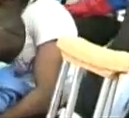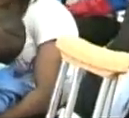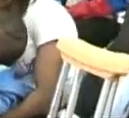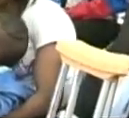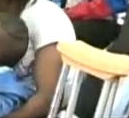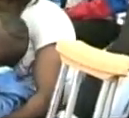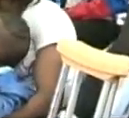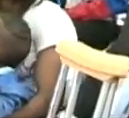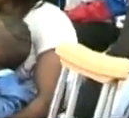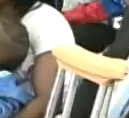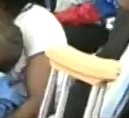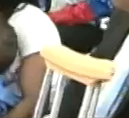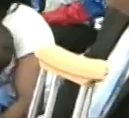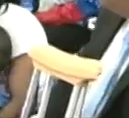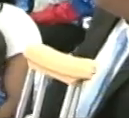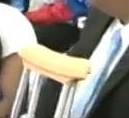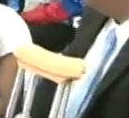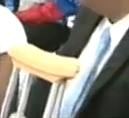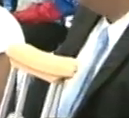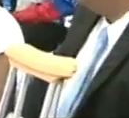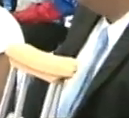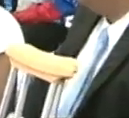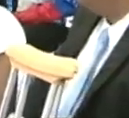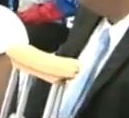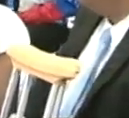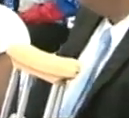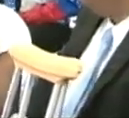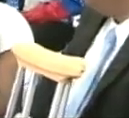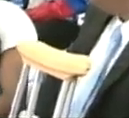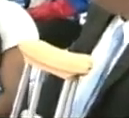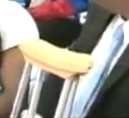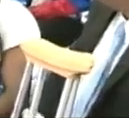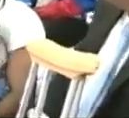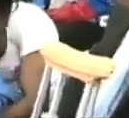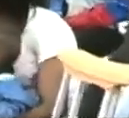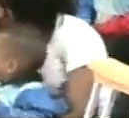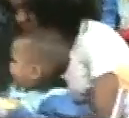mejor. ¿Oíste? Amén, amén. Que Dios te bendiga. Bueno, amén. Gracias. Chao, chiquitín. Bueno.